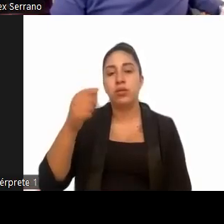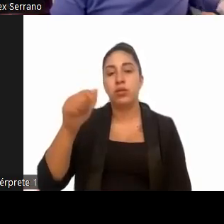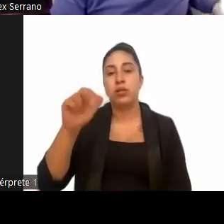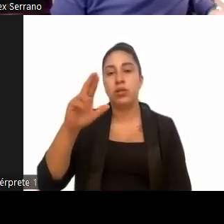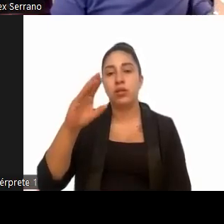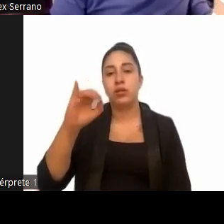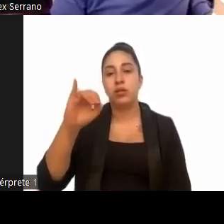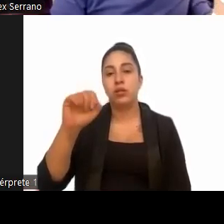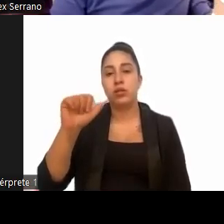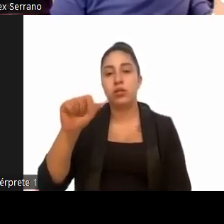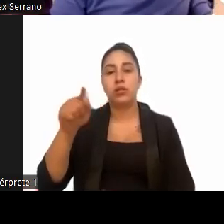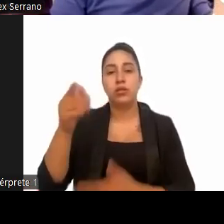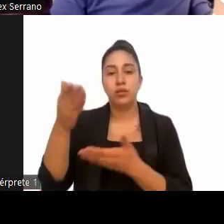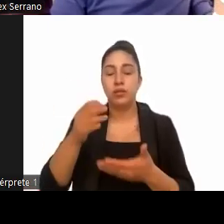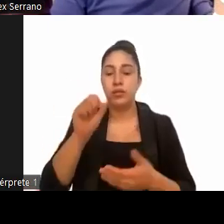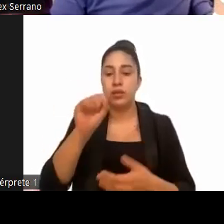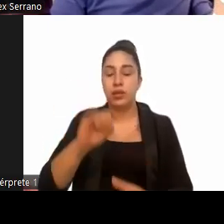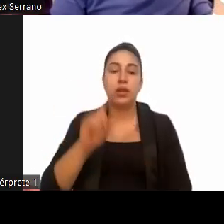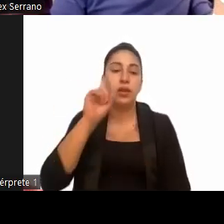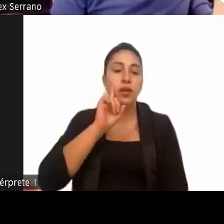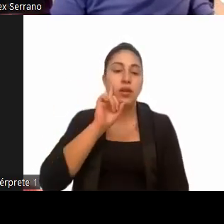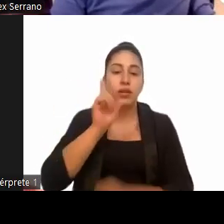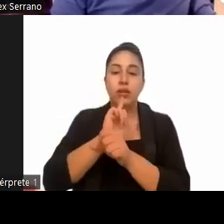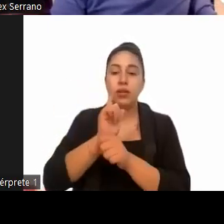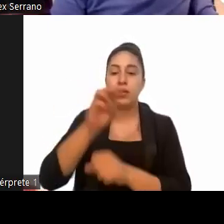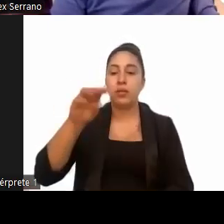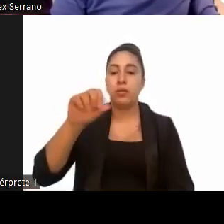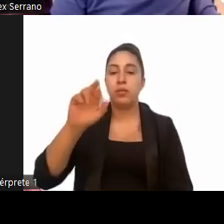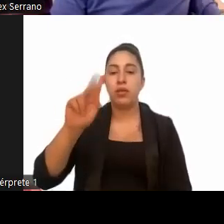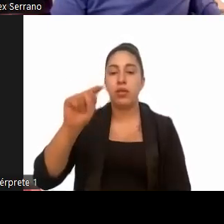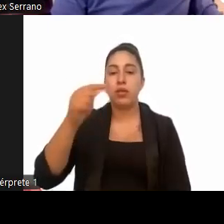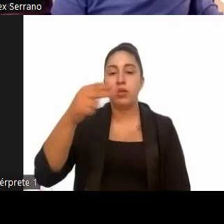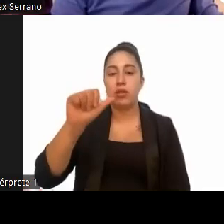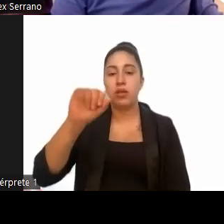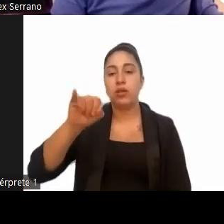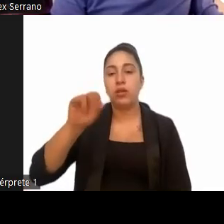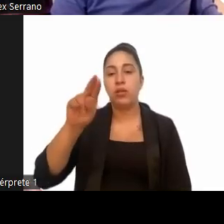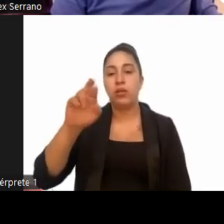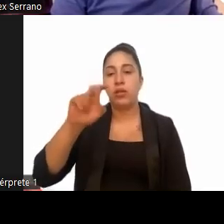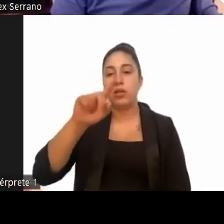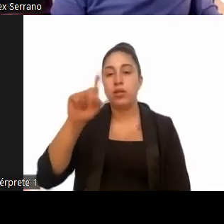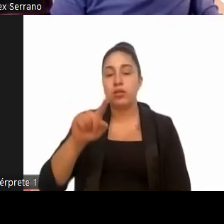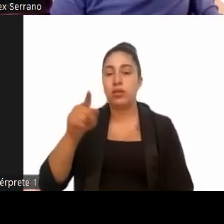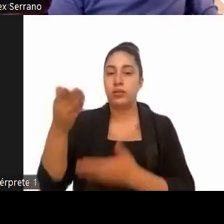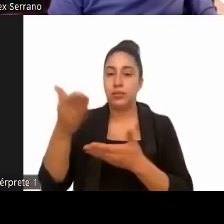Presente. Licenciada Marta Juárez Pérez. Marta Juárez, presente.